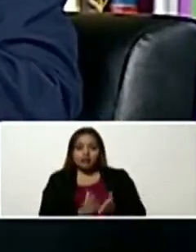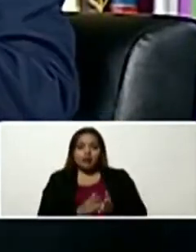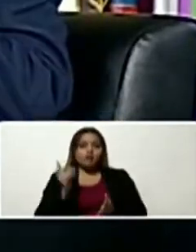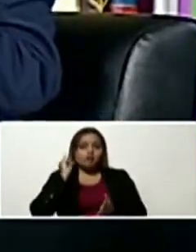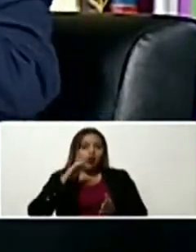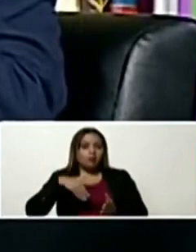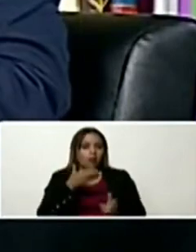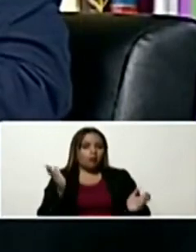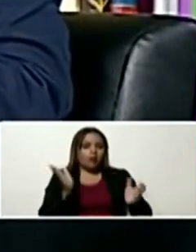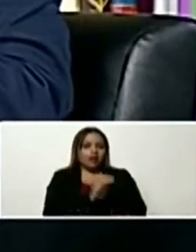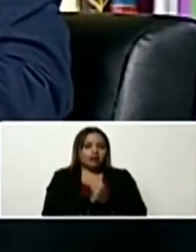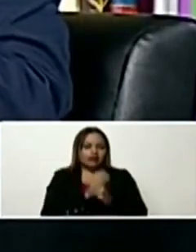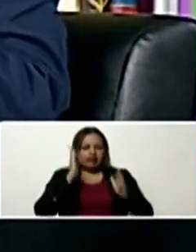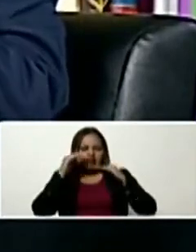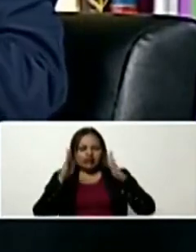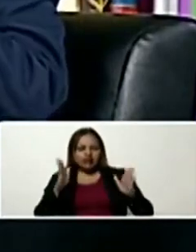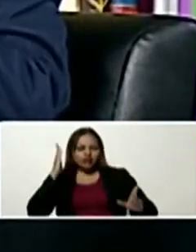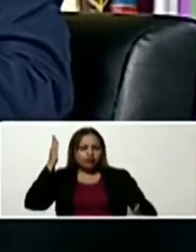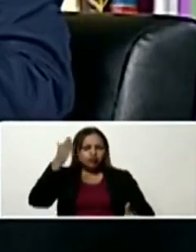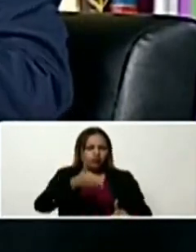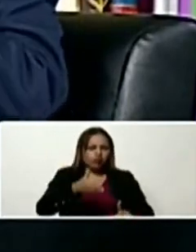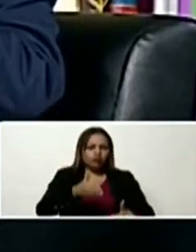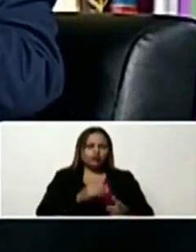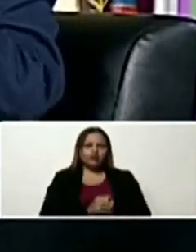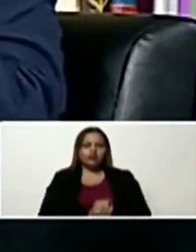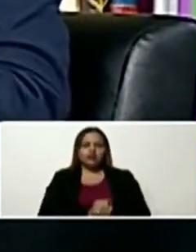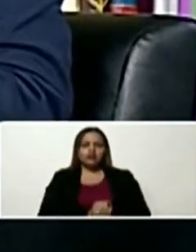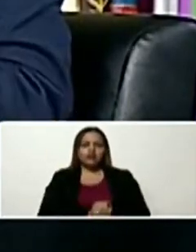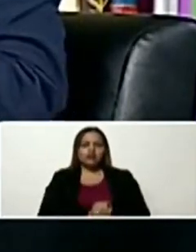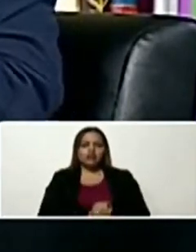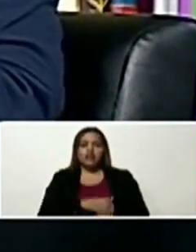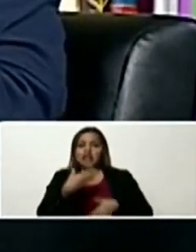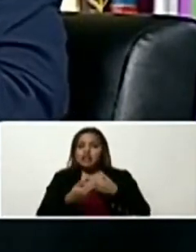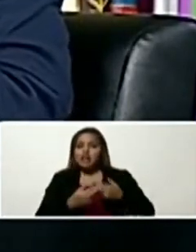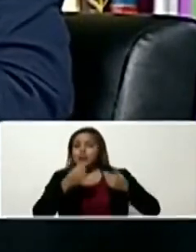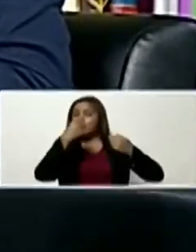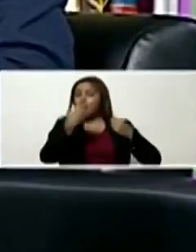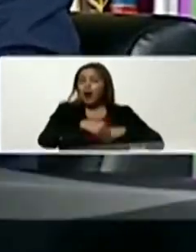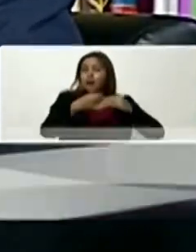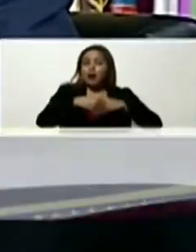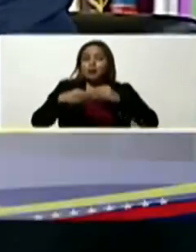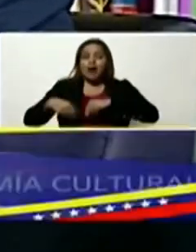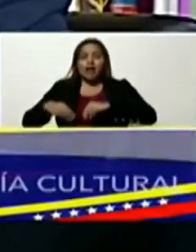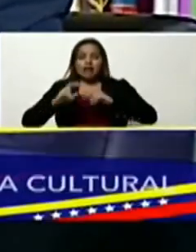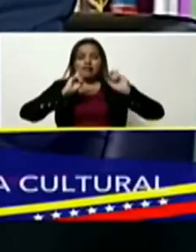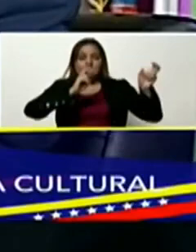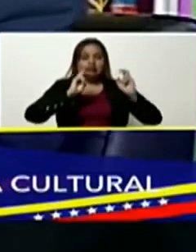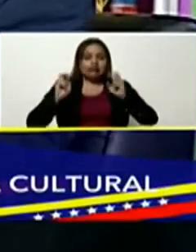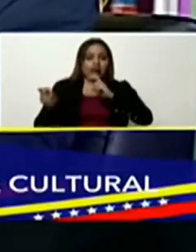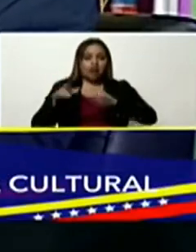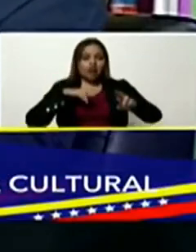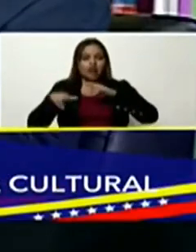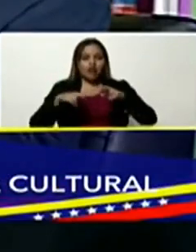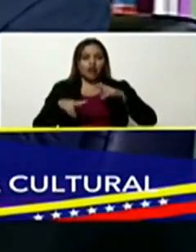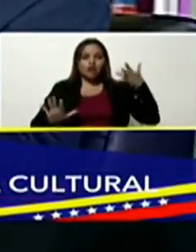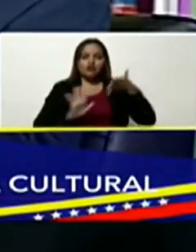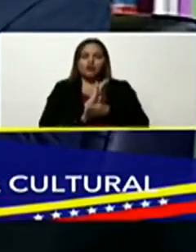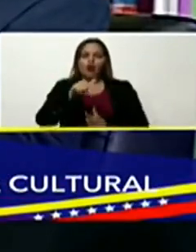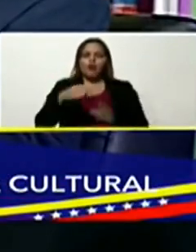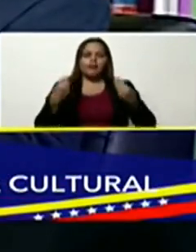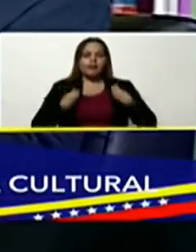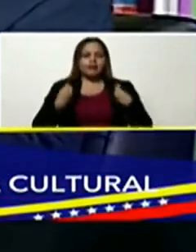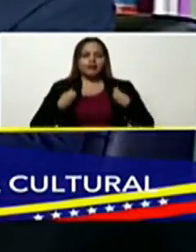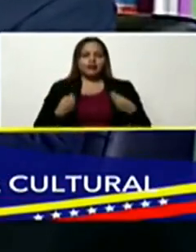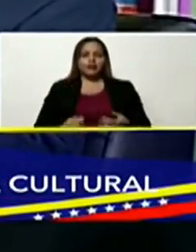logrado concentrarse y tener otros títulos inéditos que tienen que ver con lo que hoy estamos